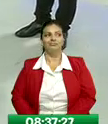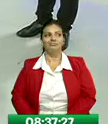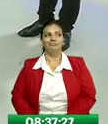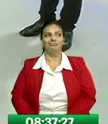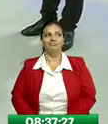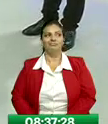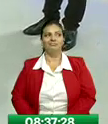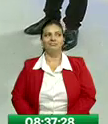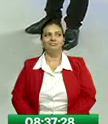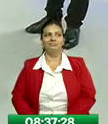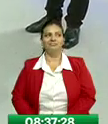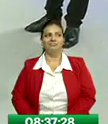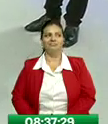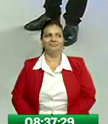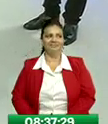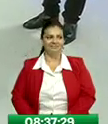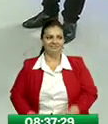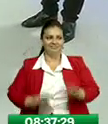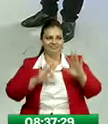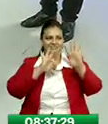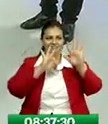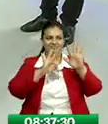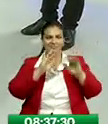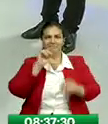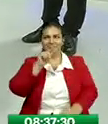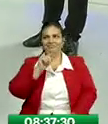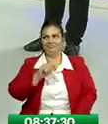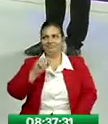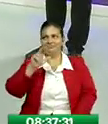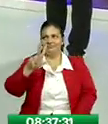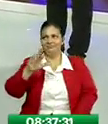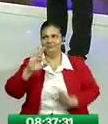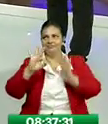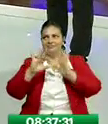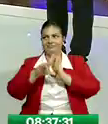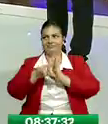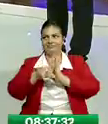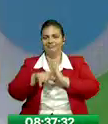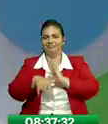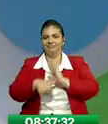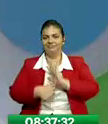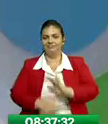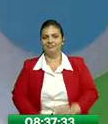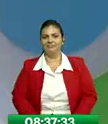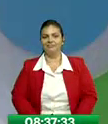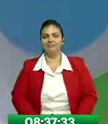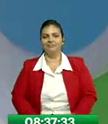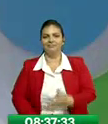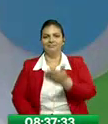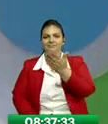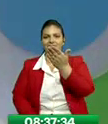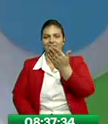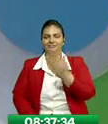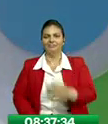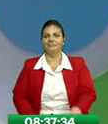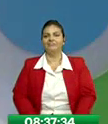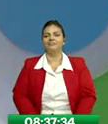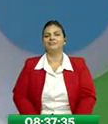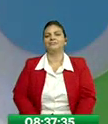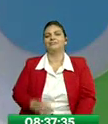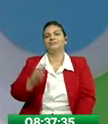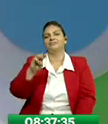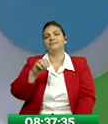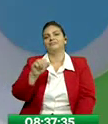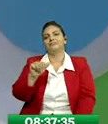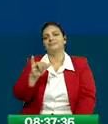Bueno, ya son las 8 de la mañana con 38 minutos y en este momento vamos a darle paso a nuestra querida Bombón con importante información desde algún punto